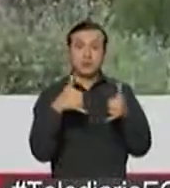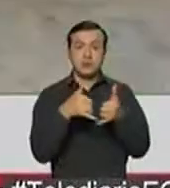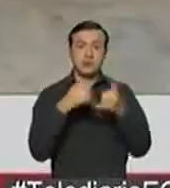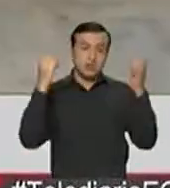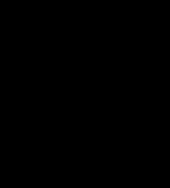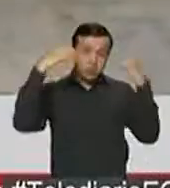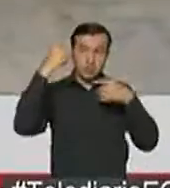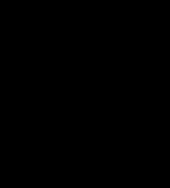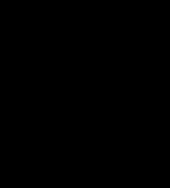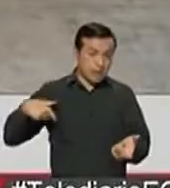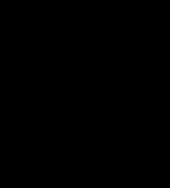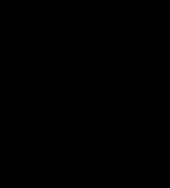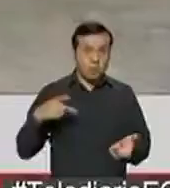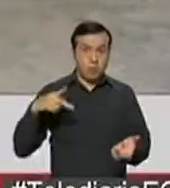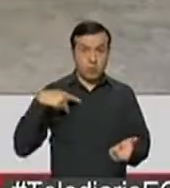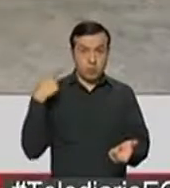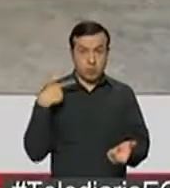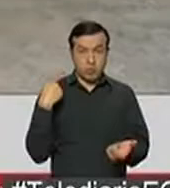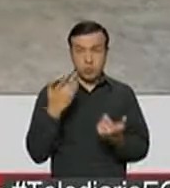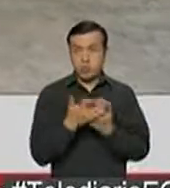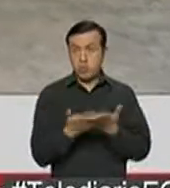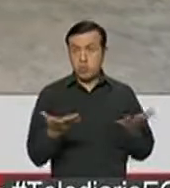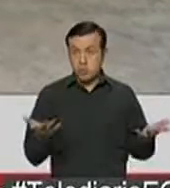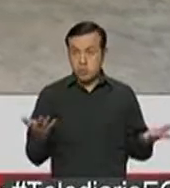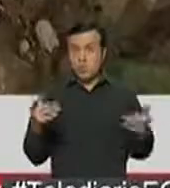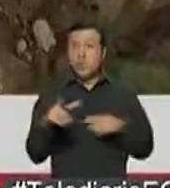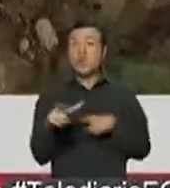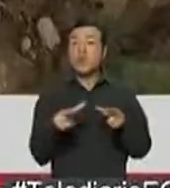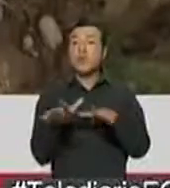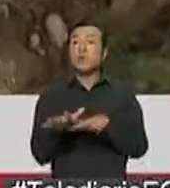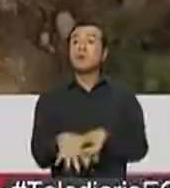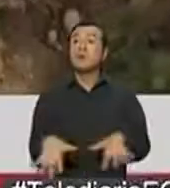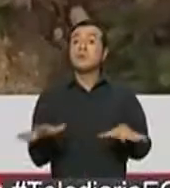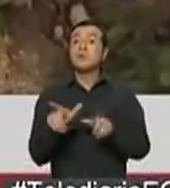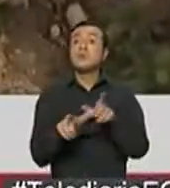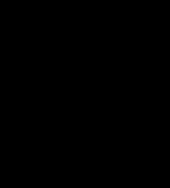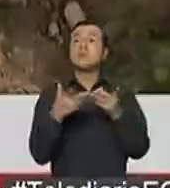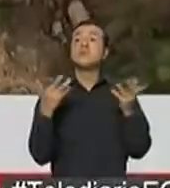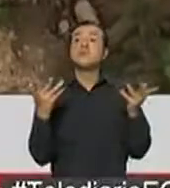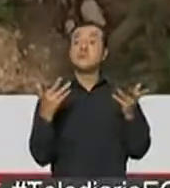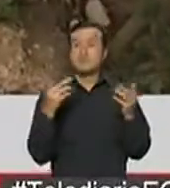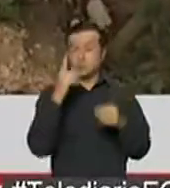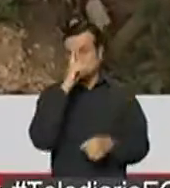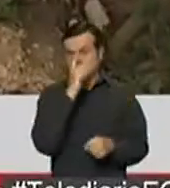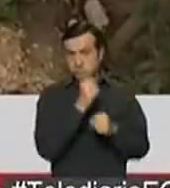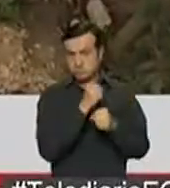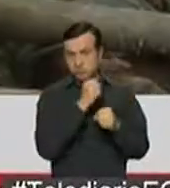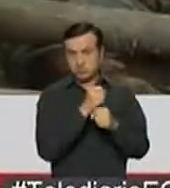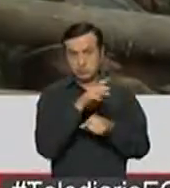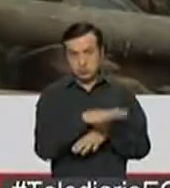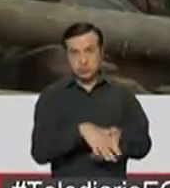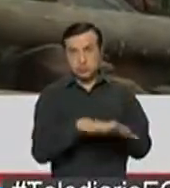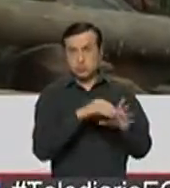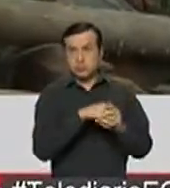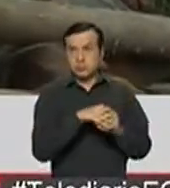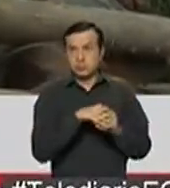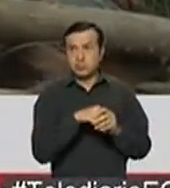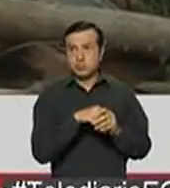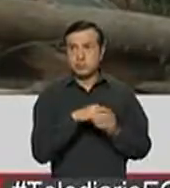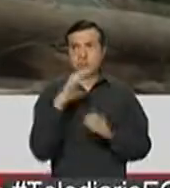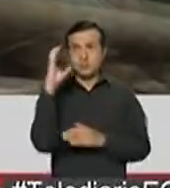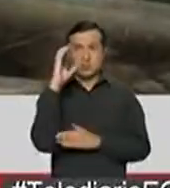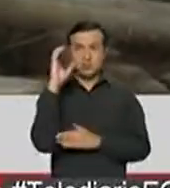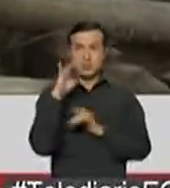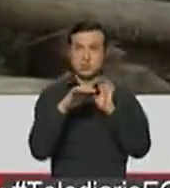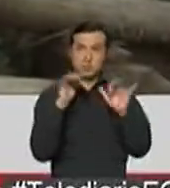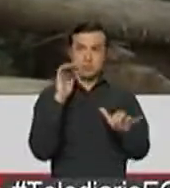discotecas, billares y burdeles. De los puntos de abastecimiento para los mineros que ejercían actividad ilegal. Unos colombianos